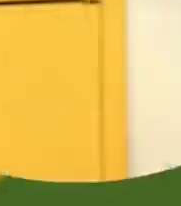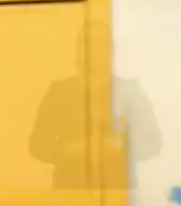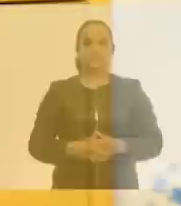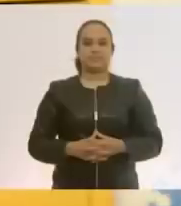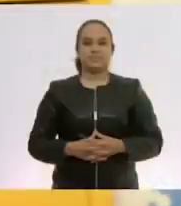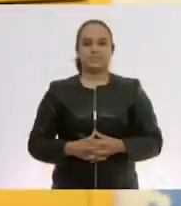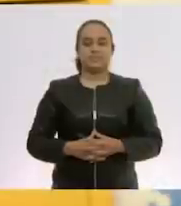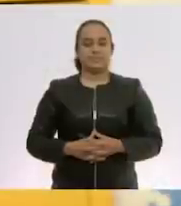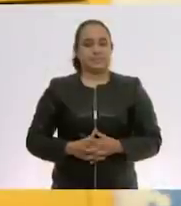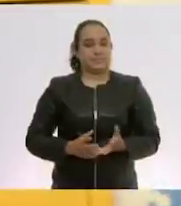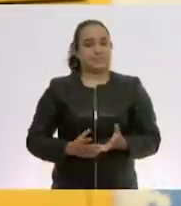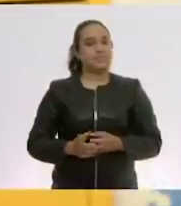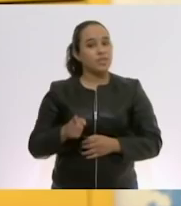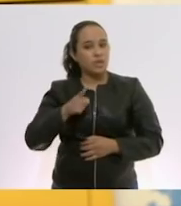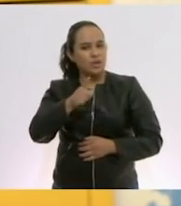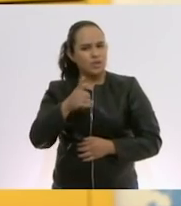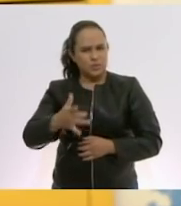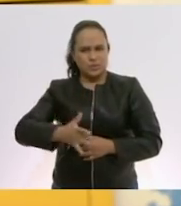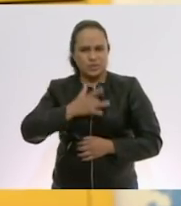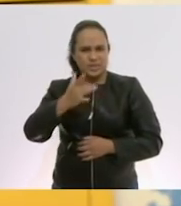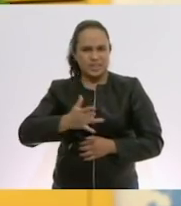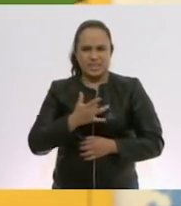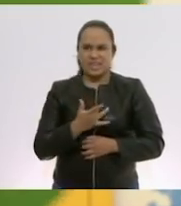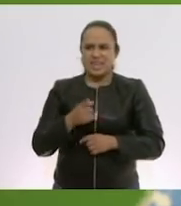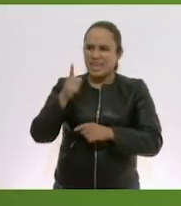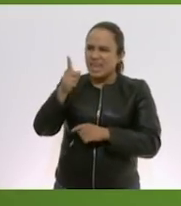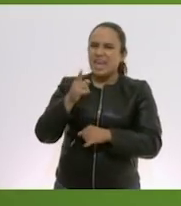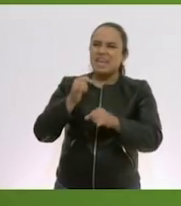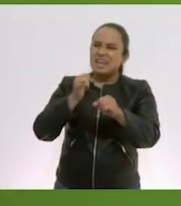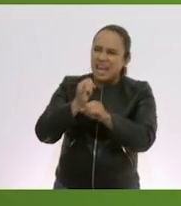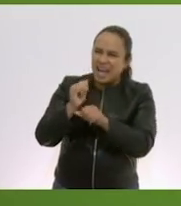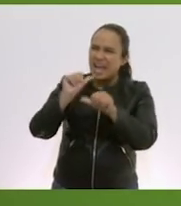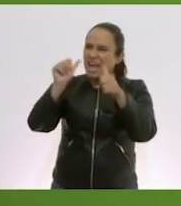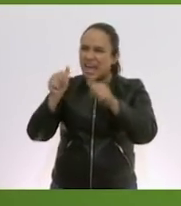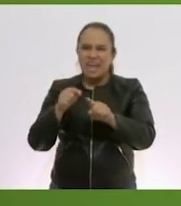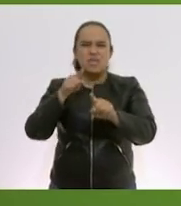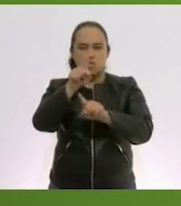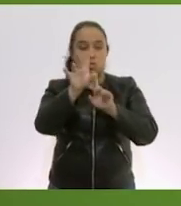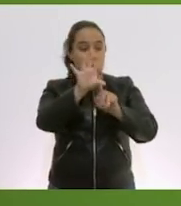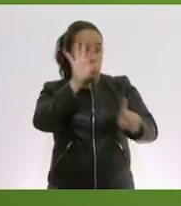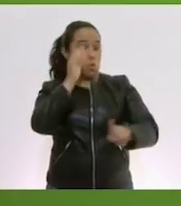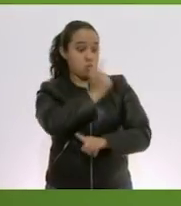¿Qué sentiste con esa expresión artística?